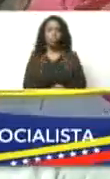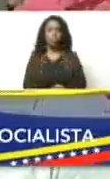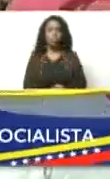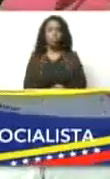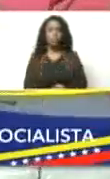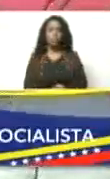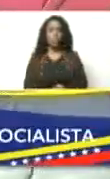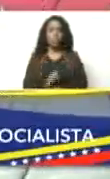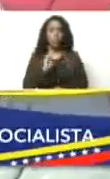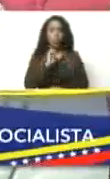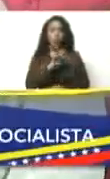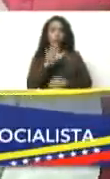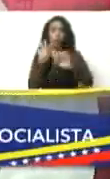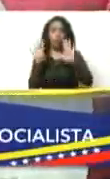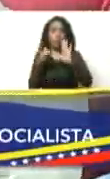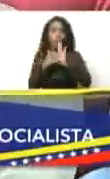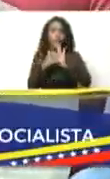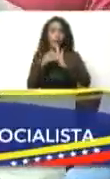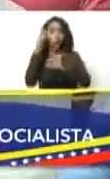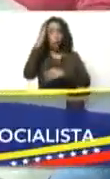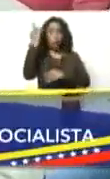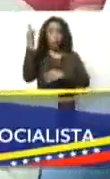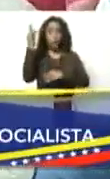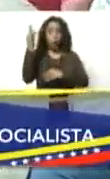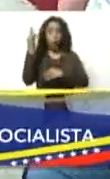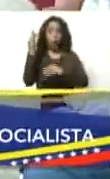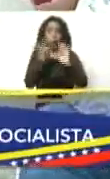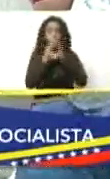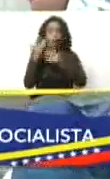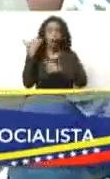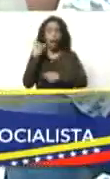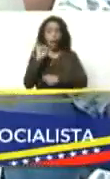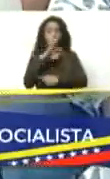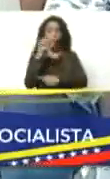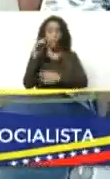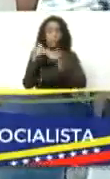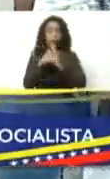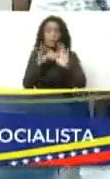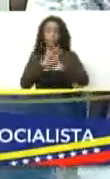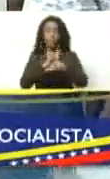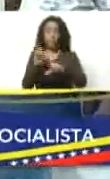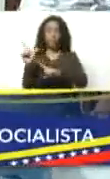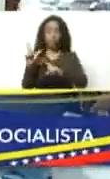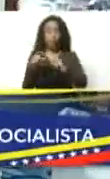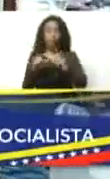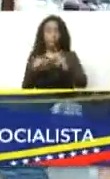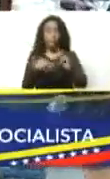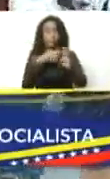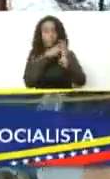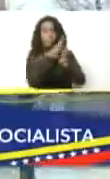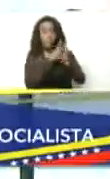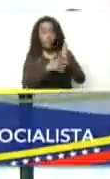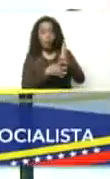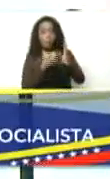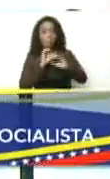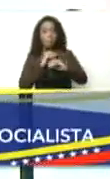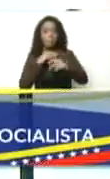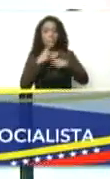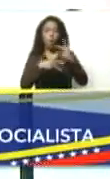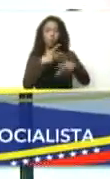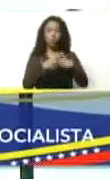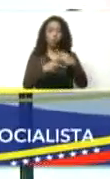Si de 49.000 consejos comunales hay 40.000 ya estructurados para producir,